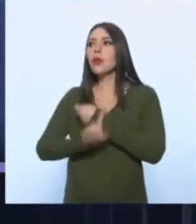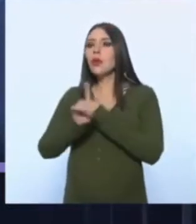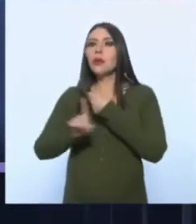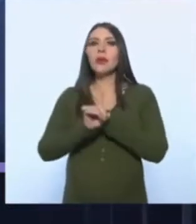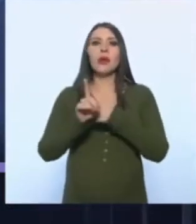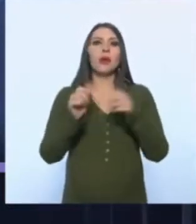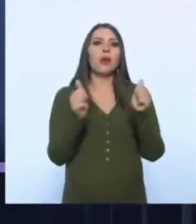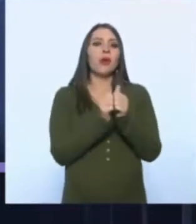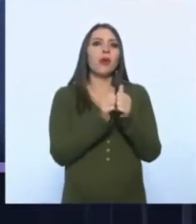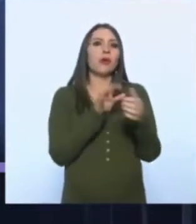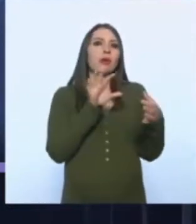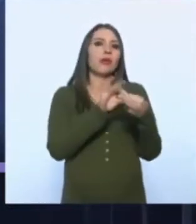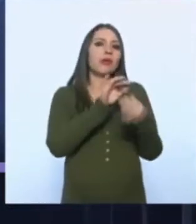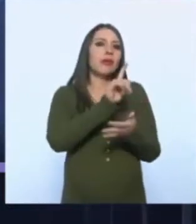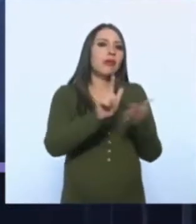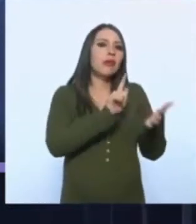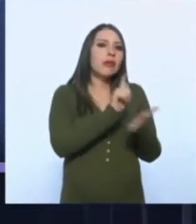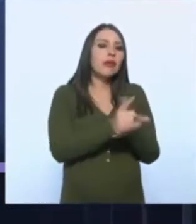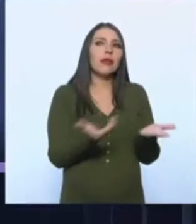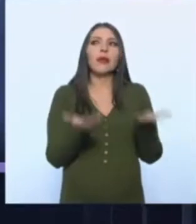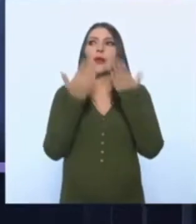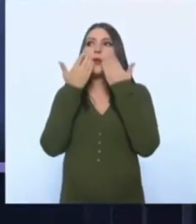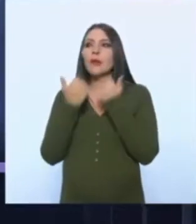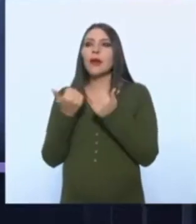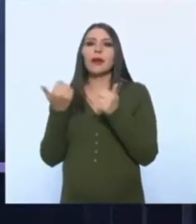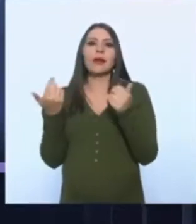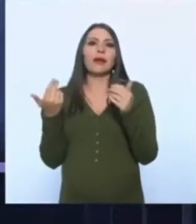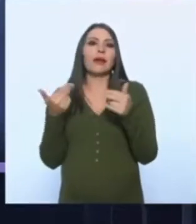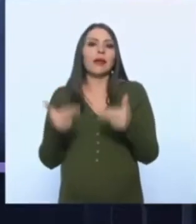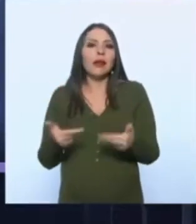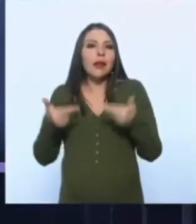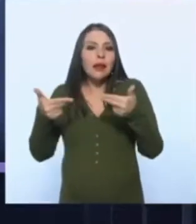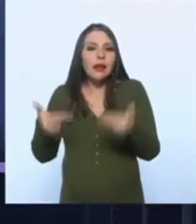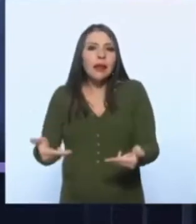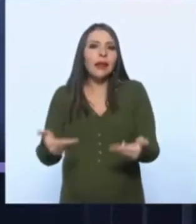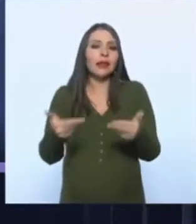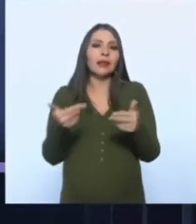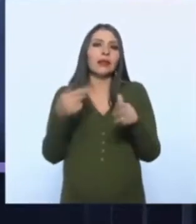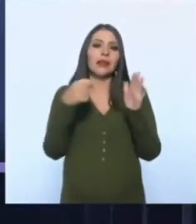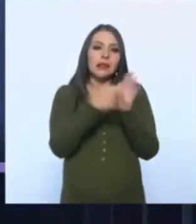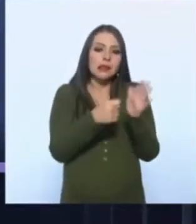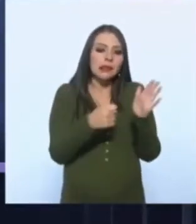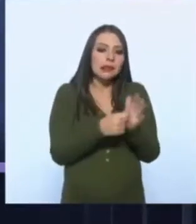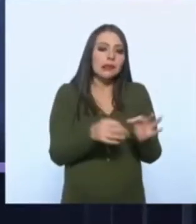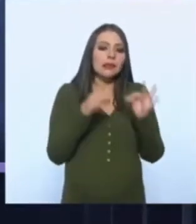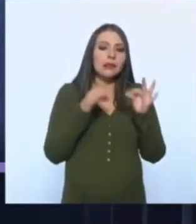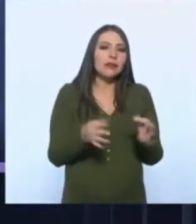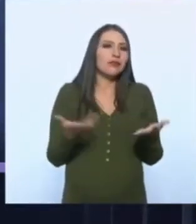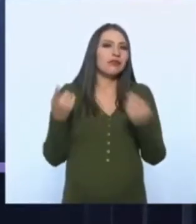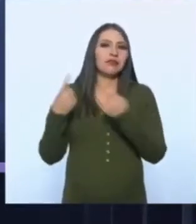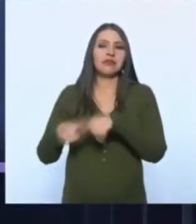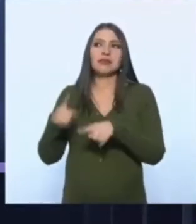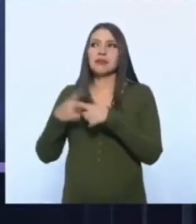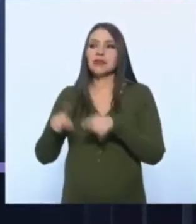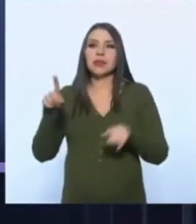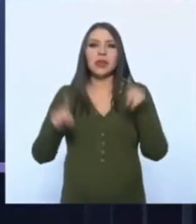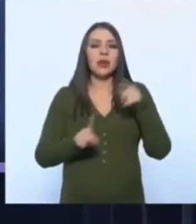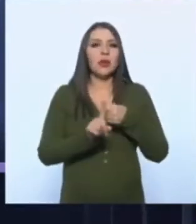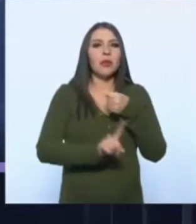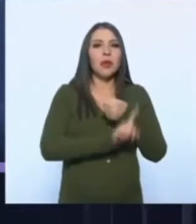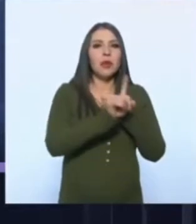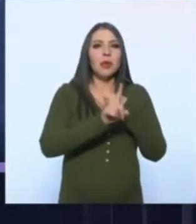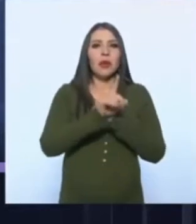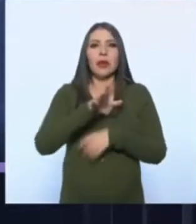de herencias, en fin, son distintas las problemáticas que viven en estos juzgados, en estos